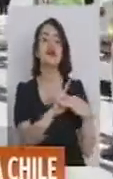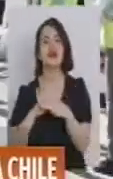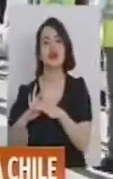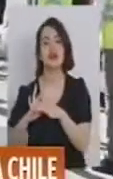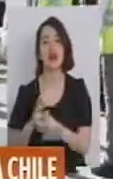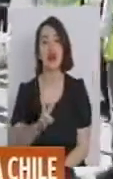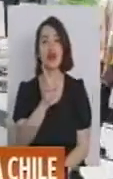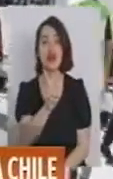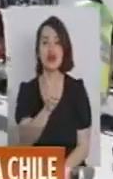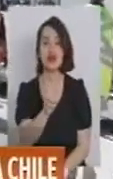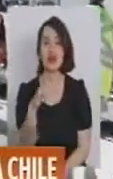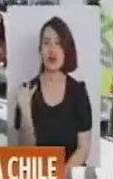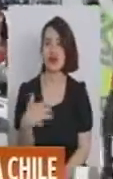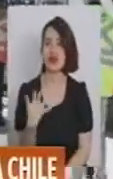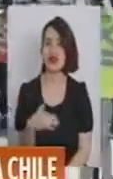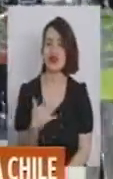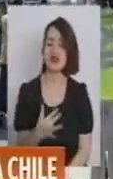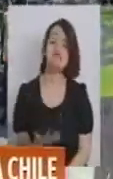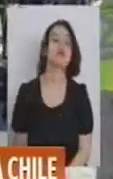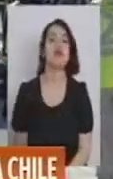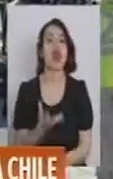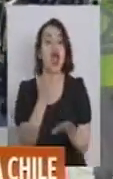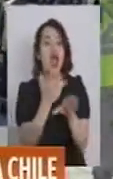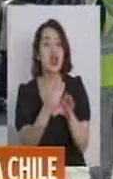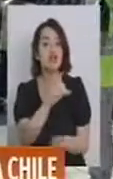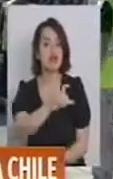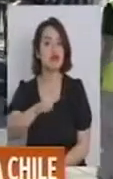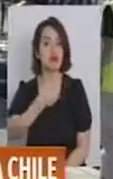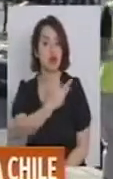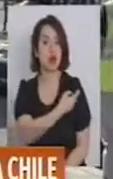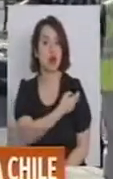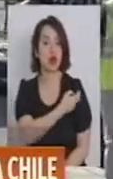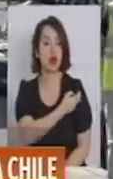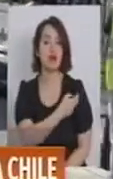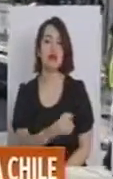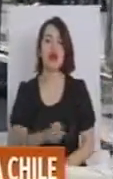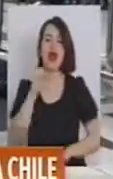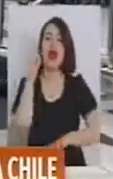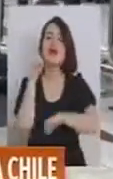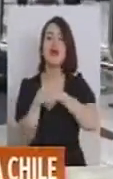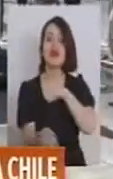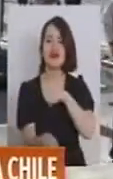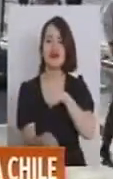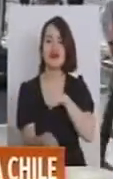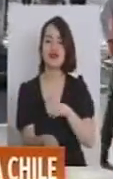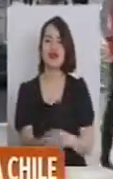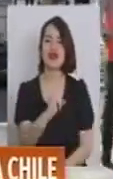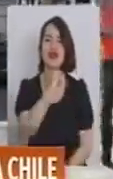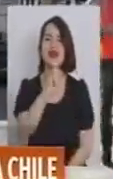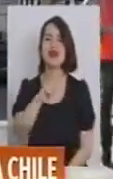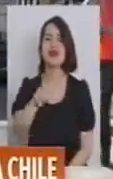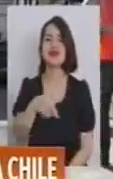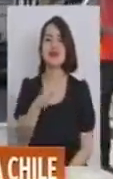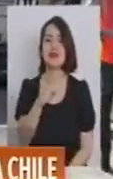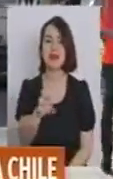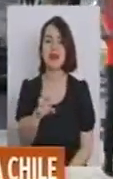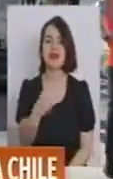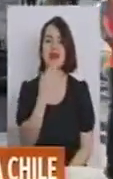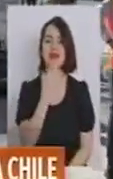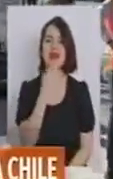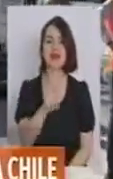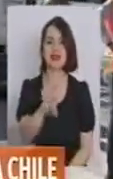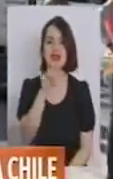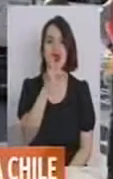dos hechos, la disponibilidad de la vacuna, la aprobación por el ISP y la